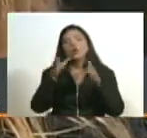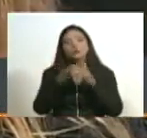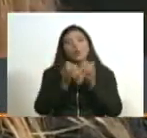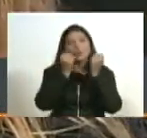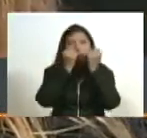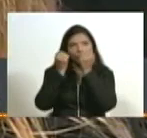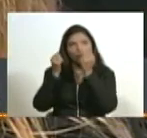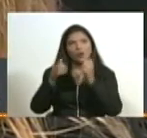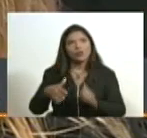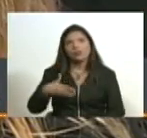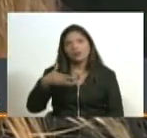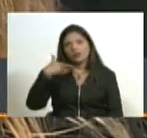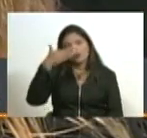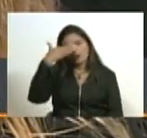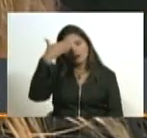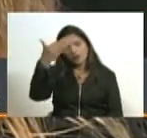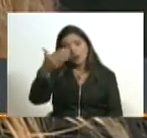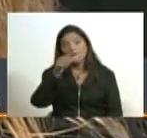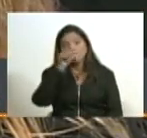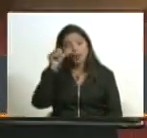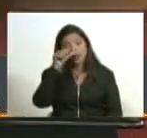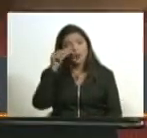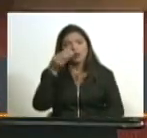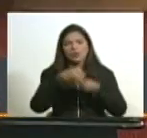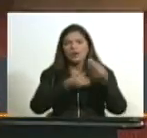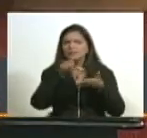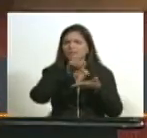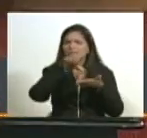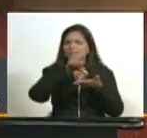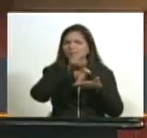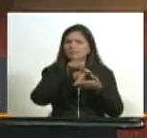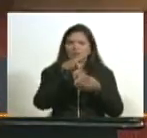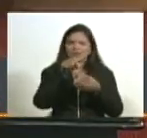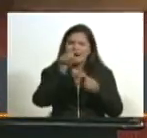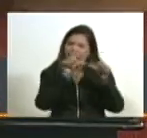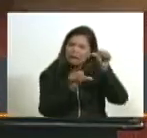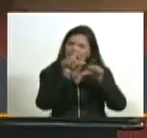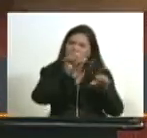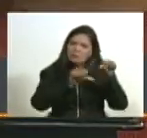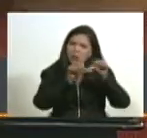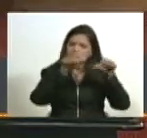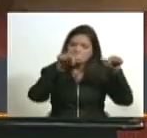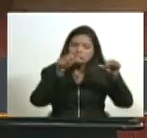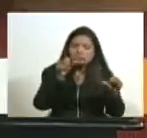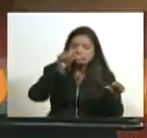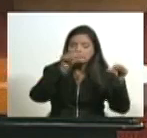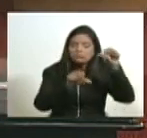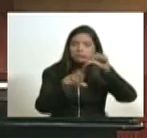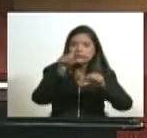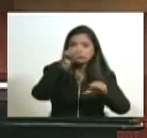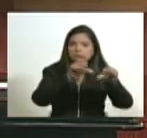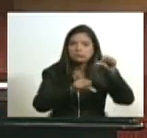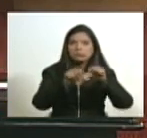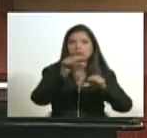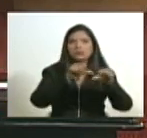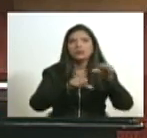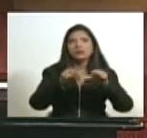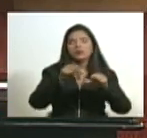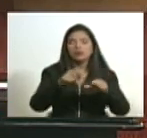del Medio Oriente. Es una droga hecha, creo que con anfetamina, que genera un nivel de